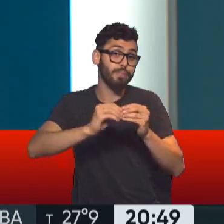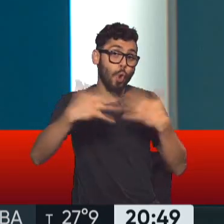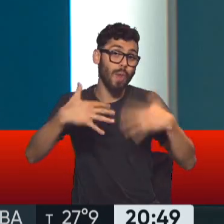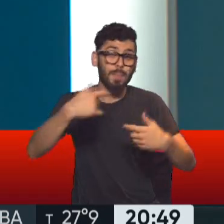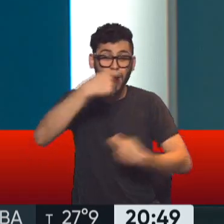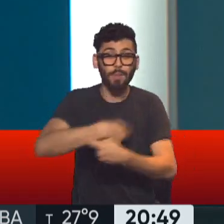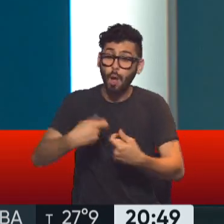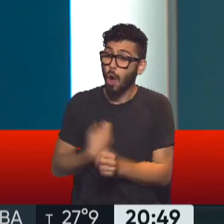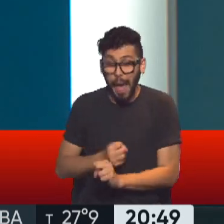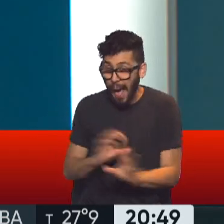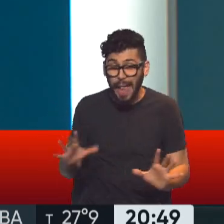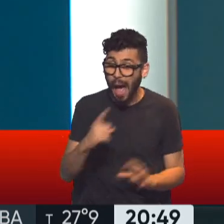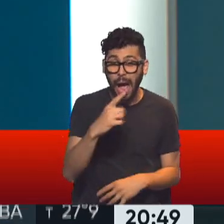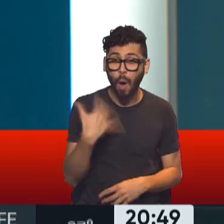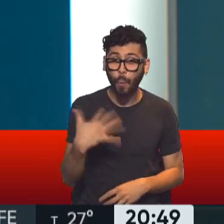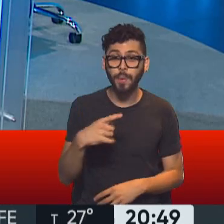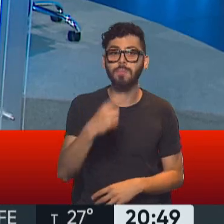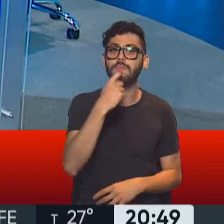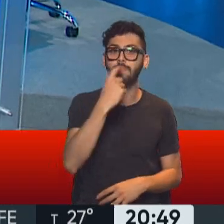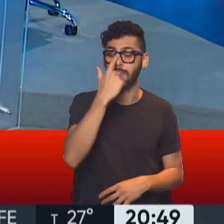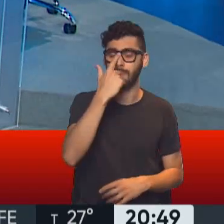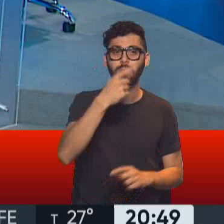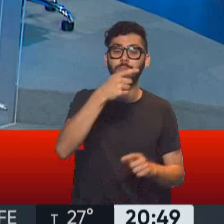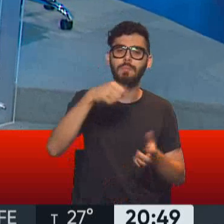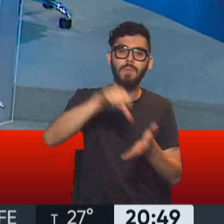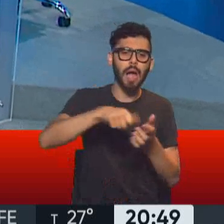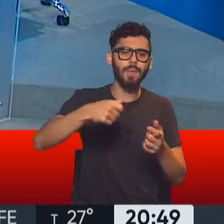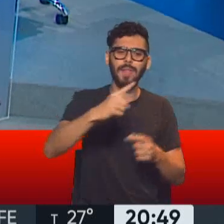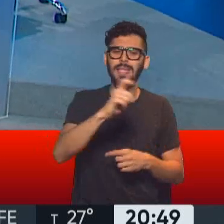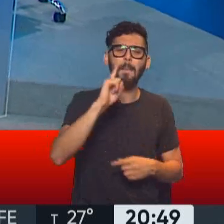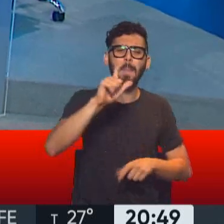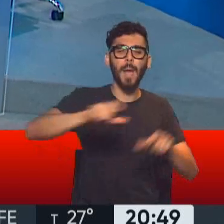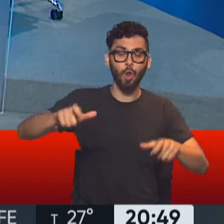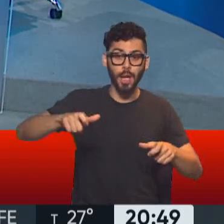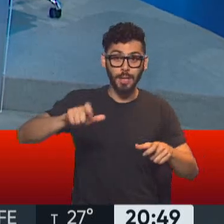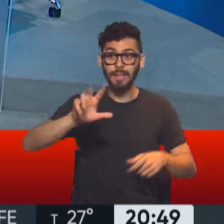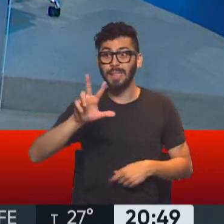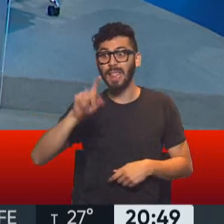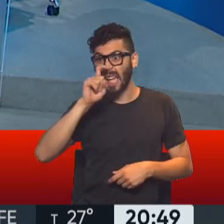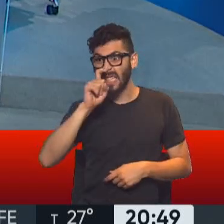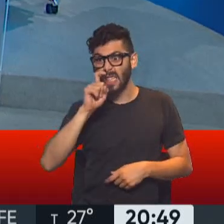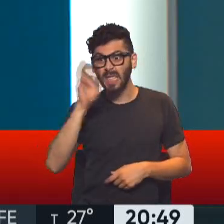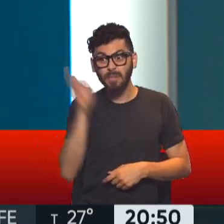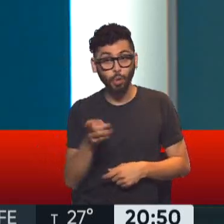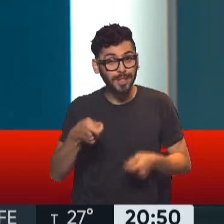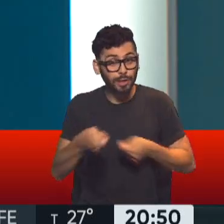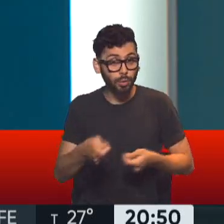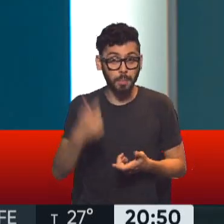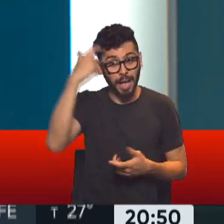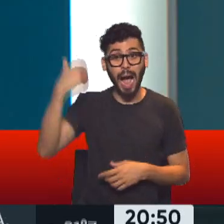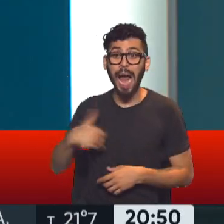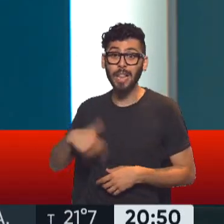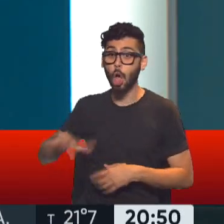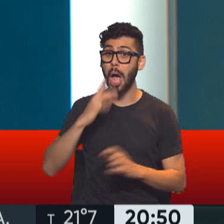Gravísimo, ¿no? Sí. gravísimo, con una tasa de, por ejemplo, de homicidios por 100.000 habitantes de 37 por 100.000. Pensemos la Argentina, que estamos